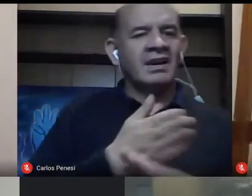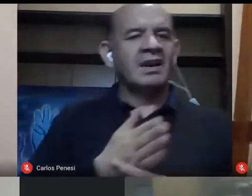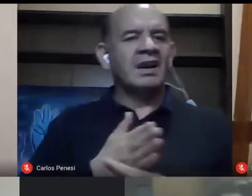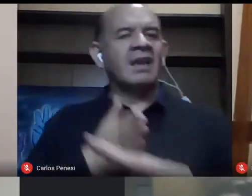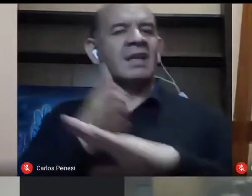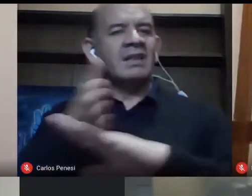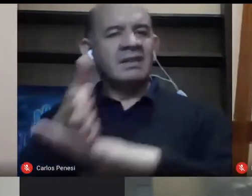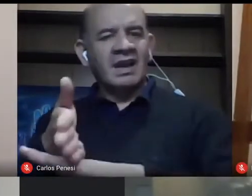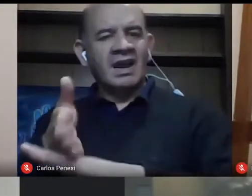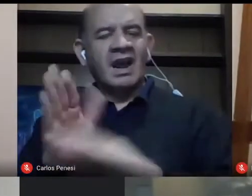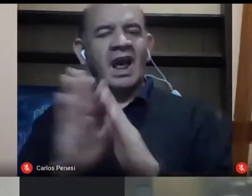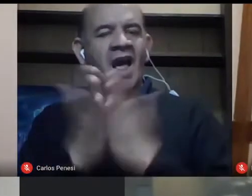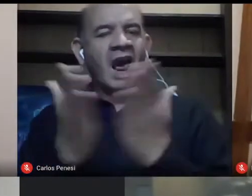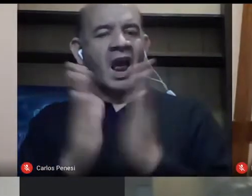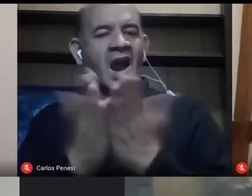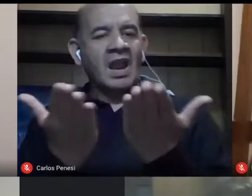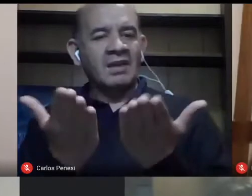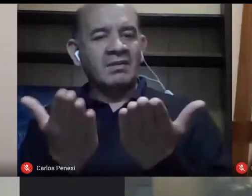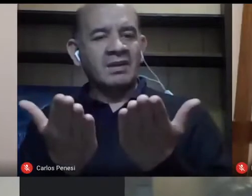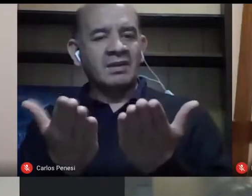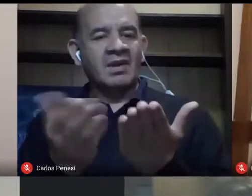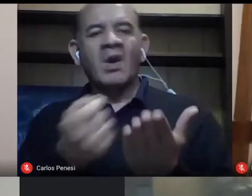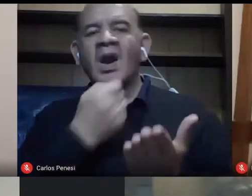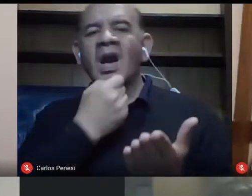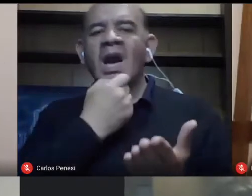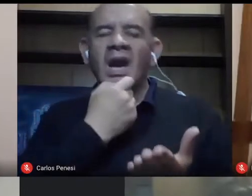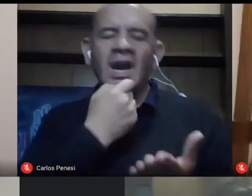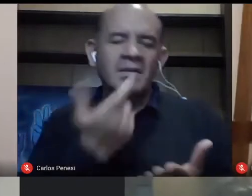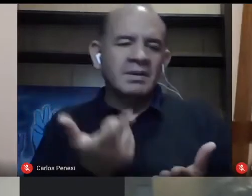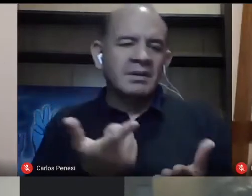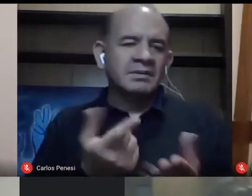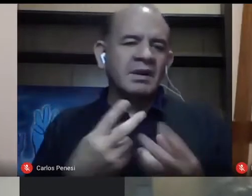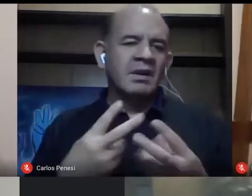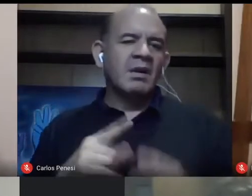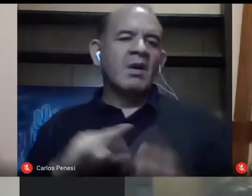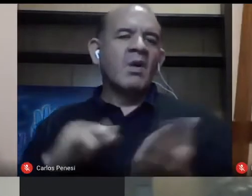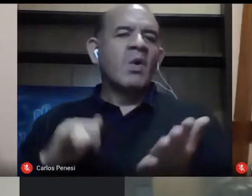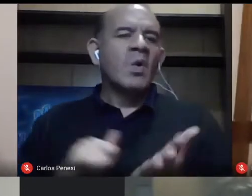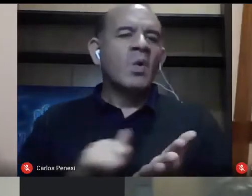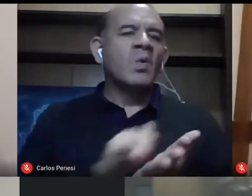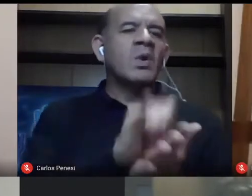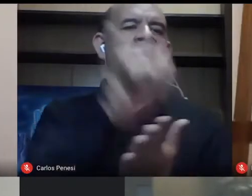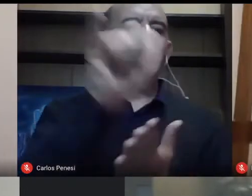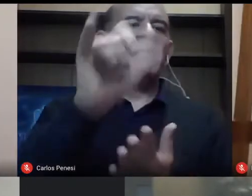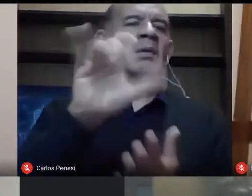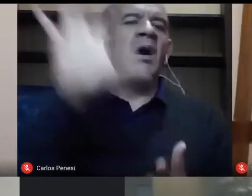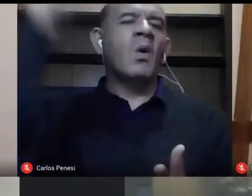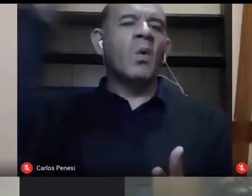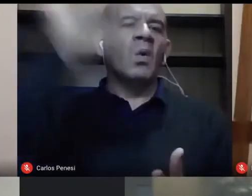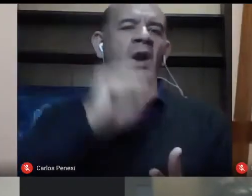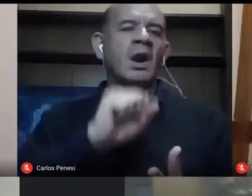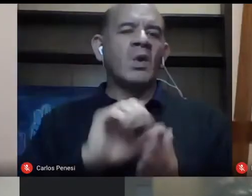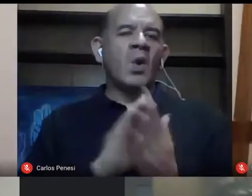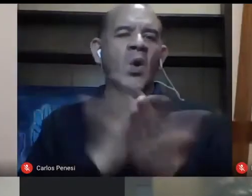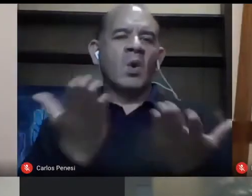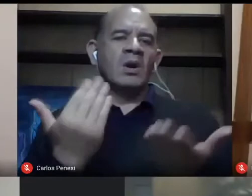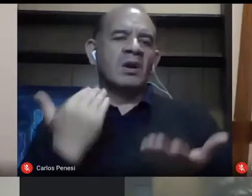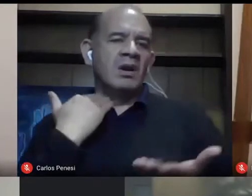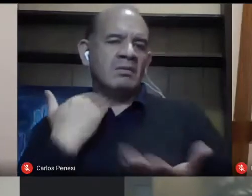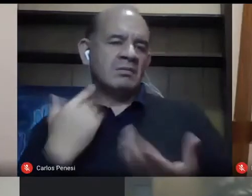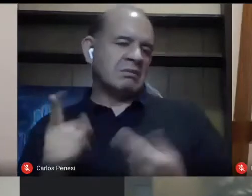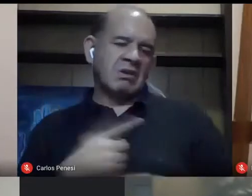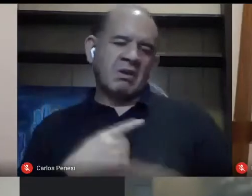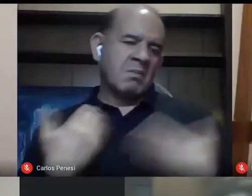si nosotros nos tenemos que tomar un avión para ir a buscar un libro, bueno, ya la accesibilidad no existe, ¿no?